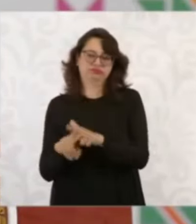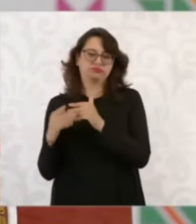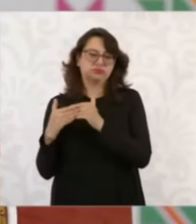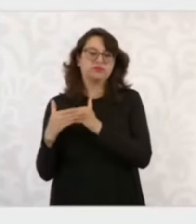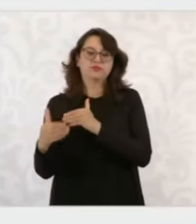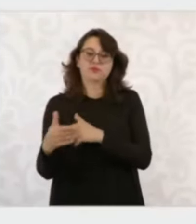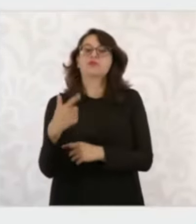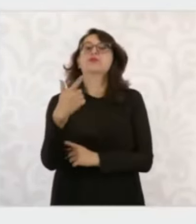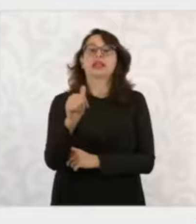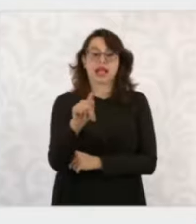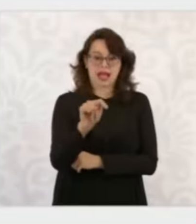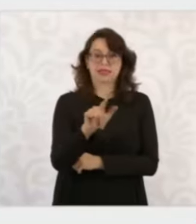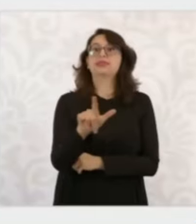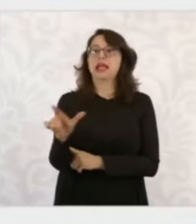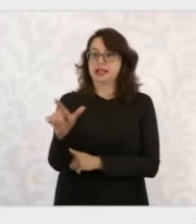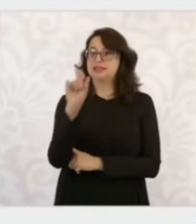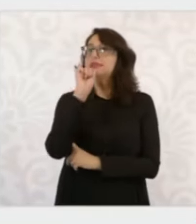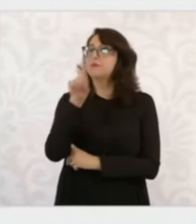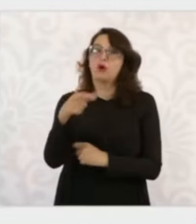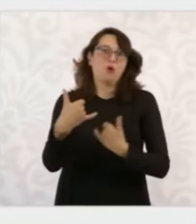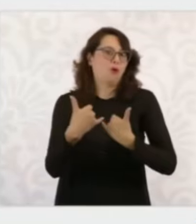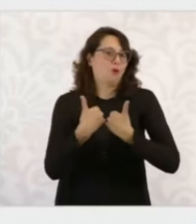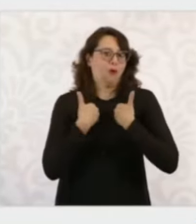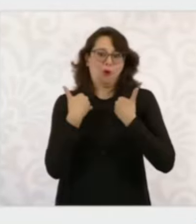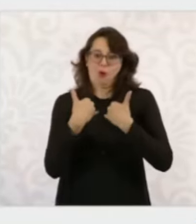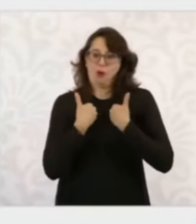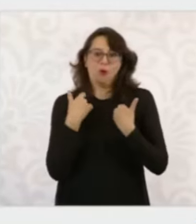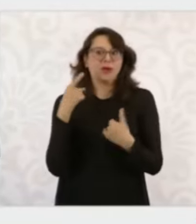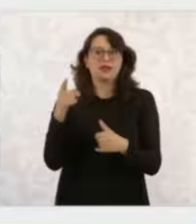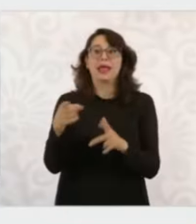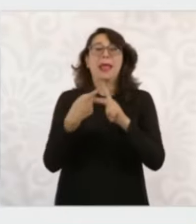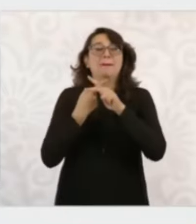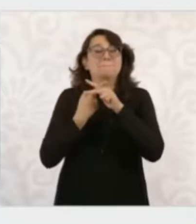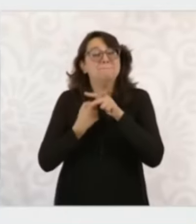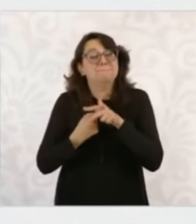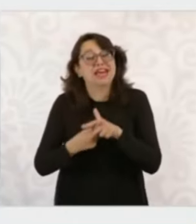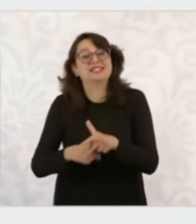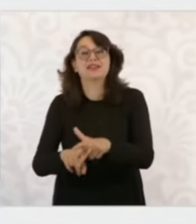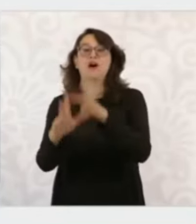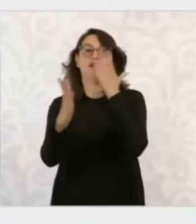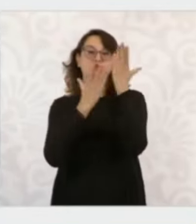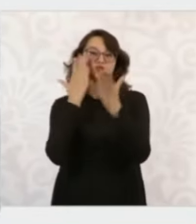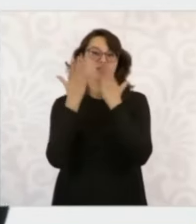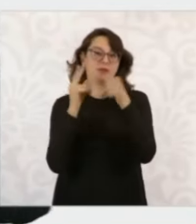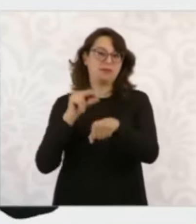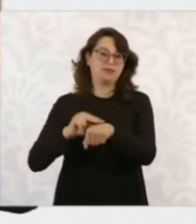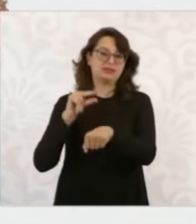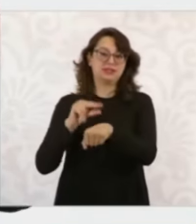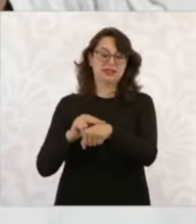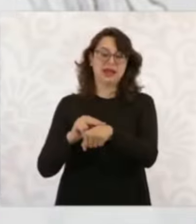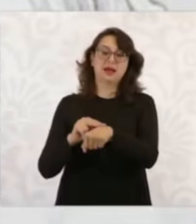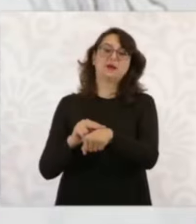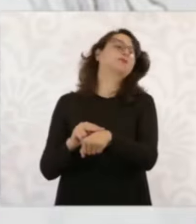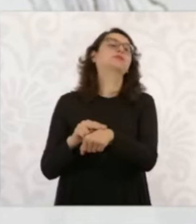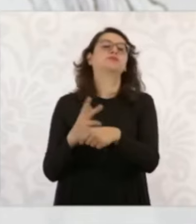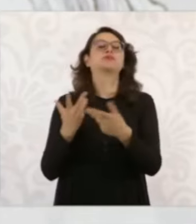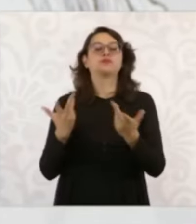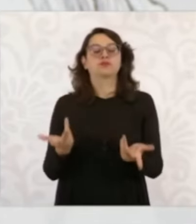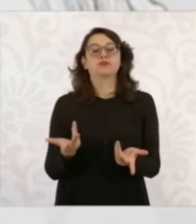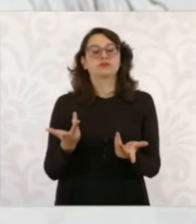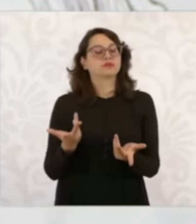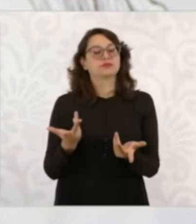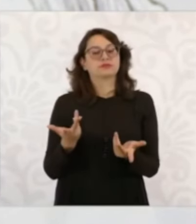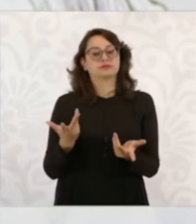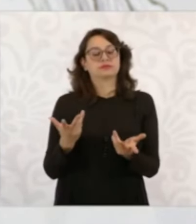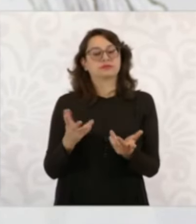También Gatell era muy joven en la Facultad de Medicina, le estaba entrando a Medicina, pero estamos hablando de una